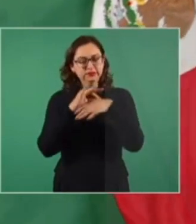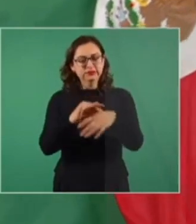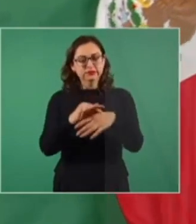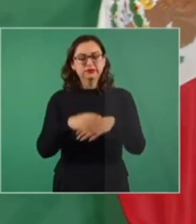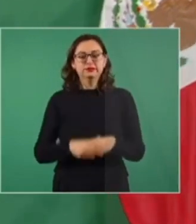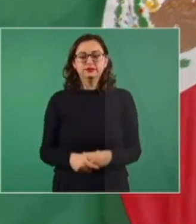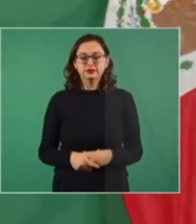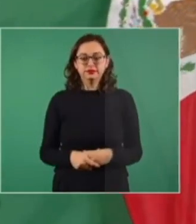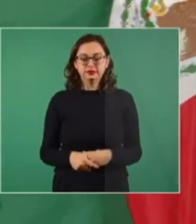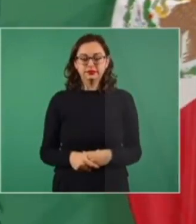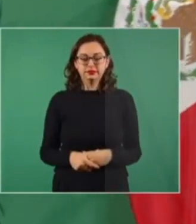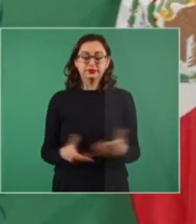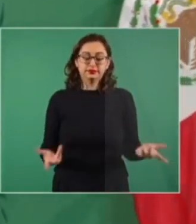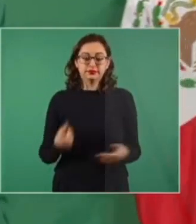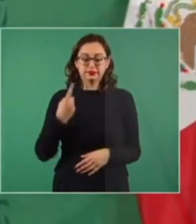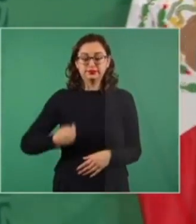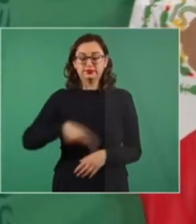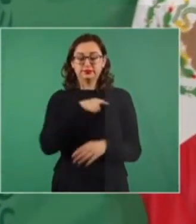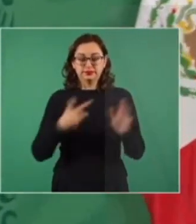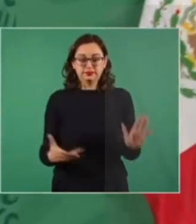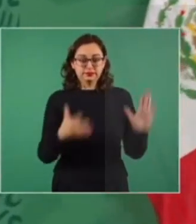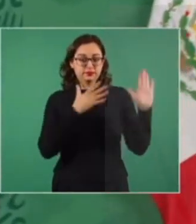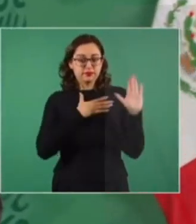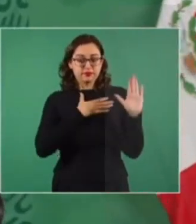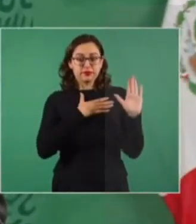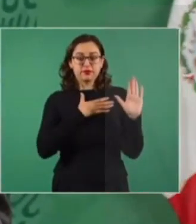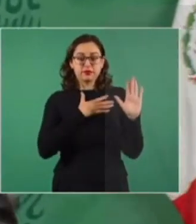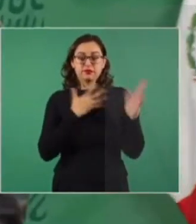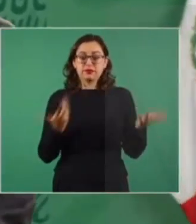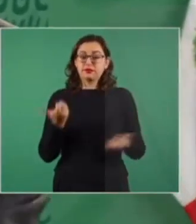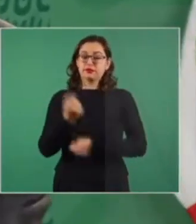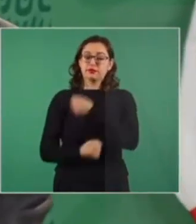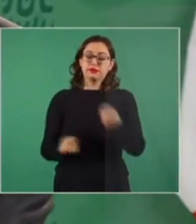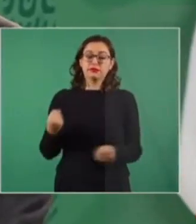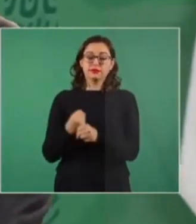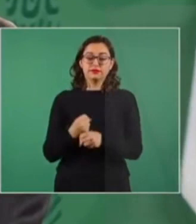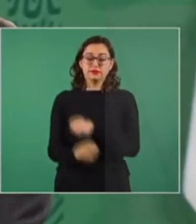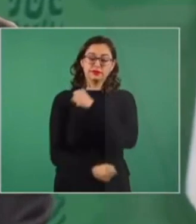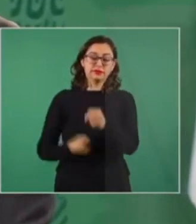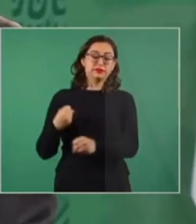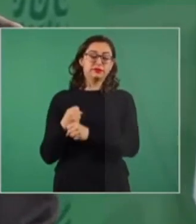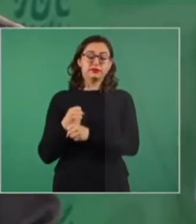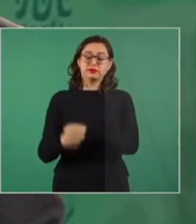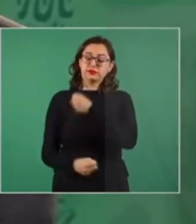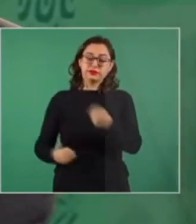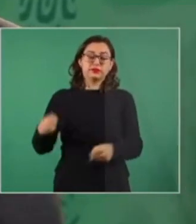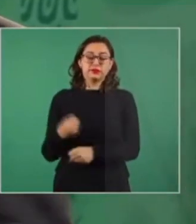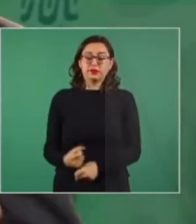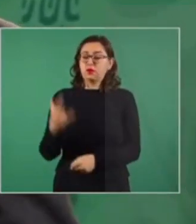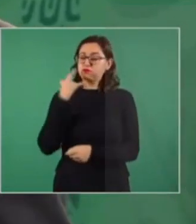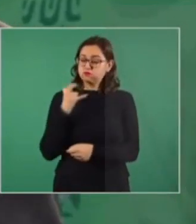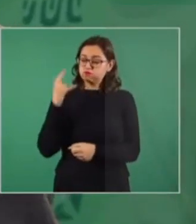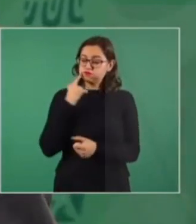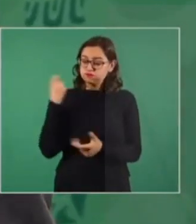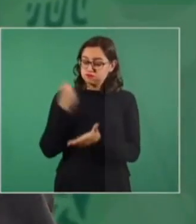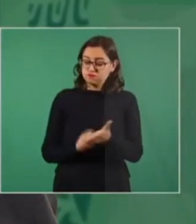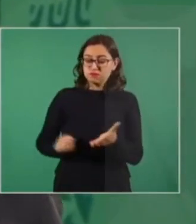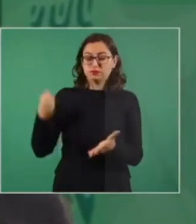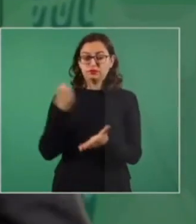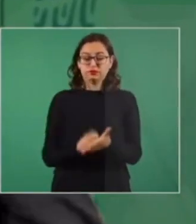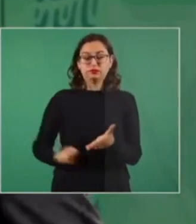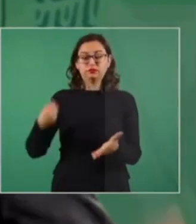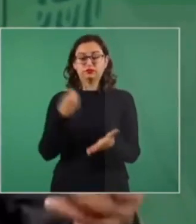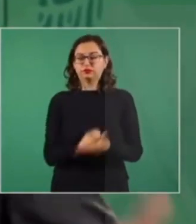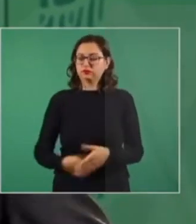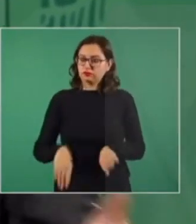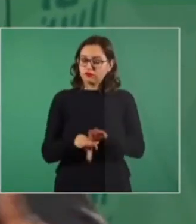Nosotros tenemos ese compromiso. Si luchamos durante años para hacer valer la democracia,